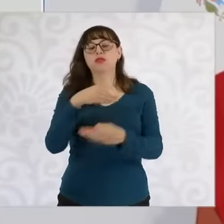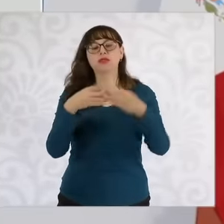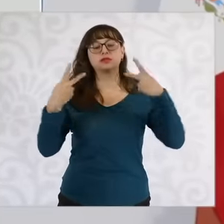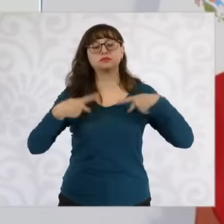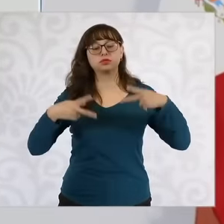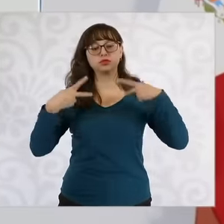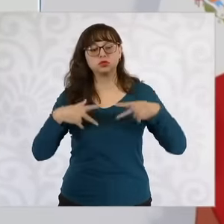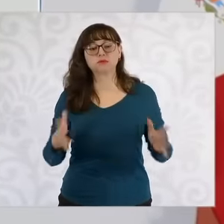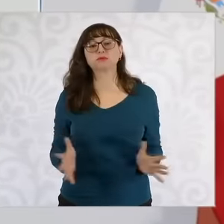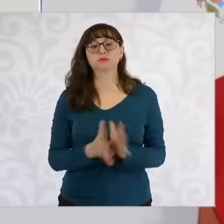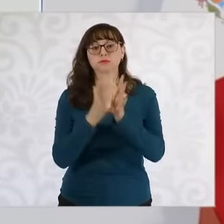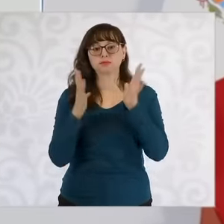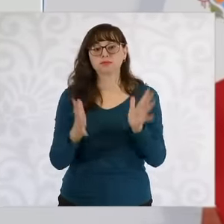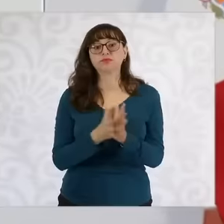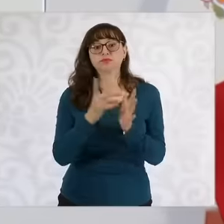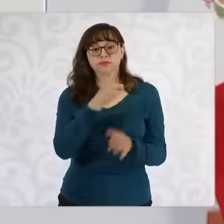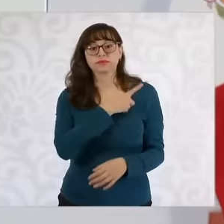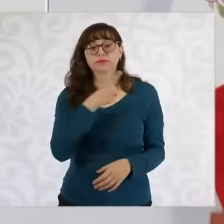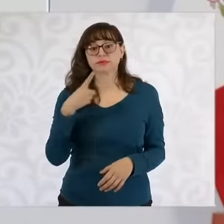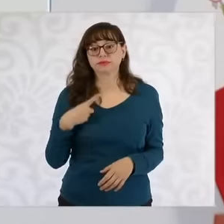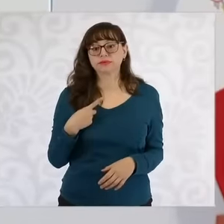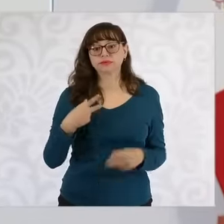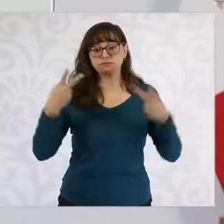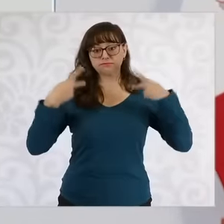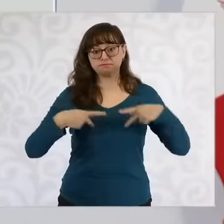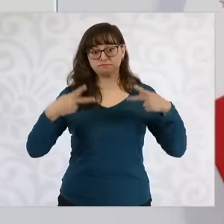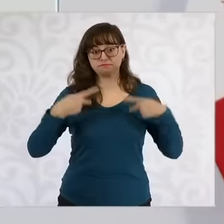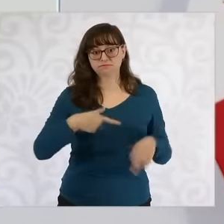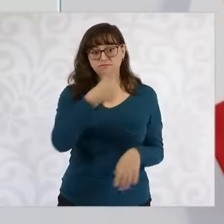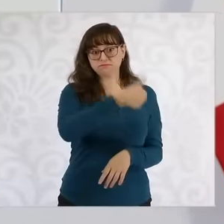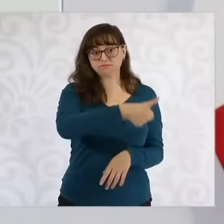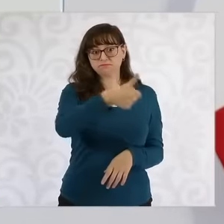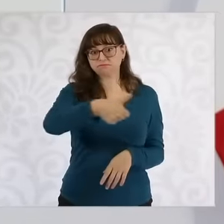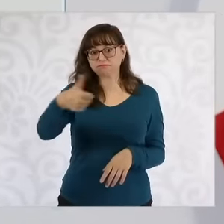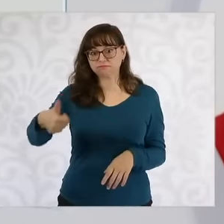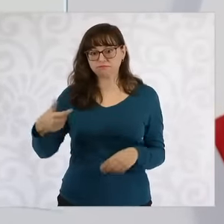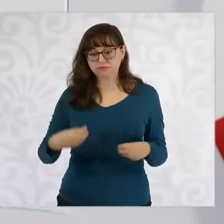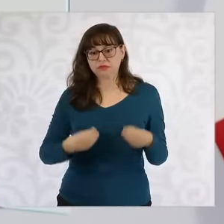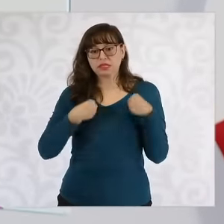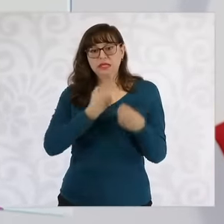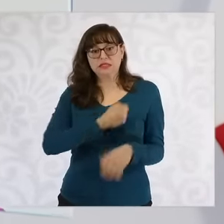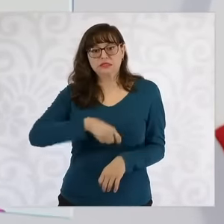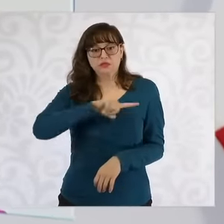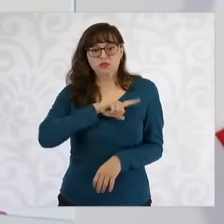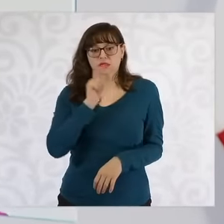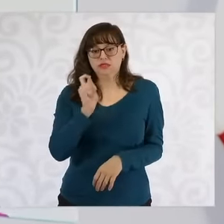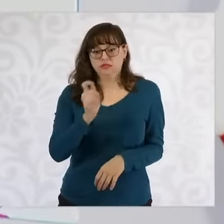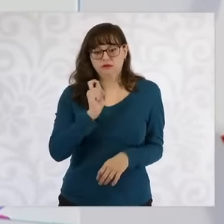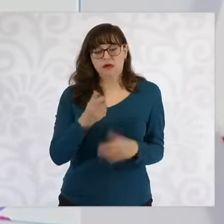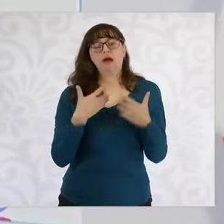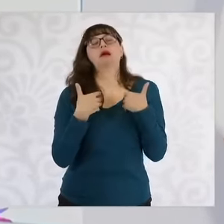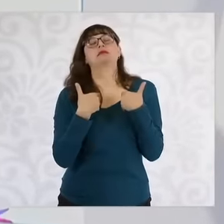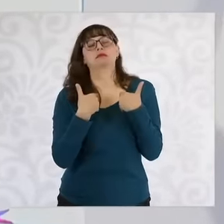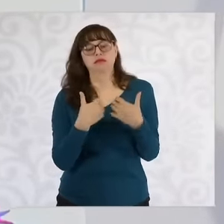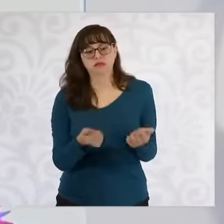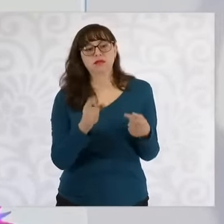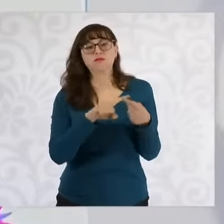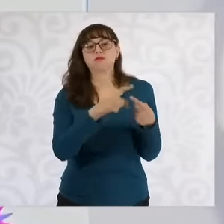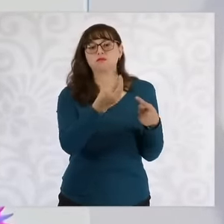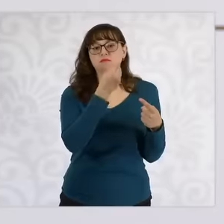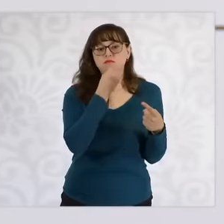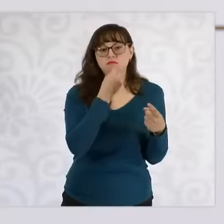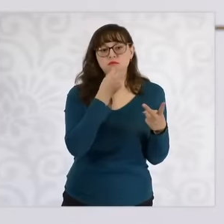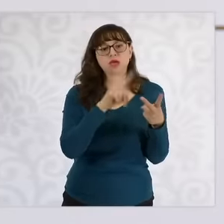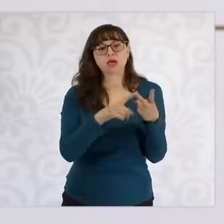involucrarnos en que cada ciudadano sepamos lo que significa una vida saludable. Y eso significa alimentación,